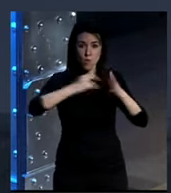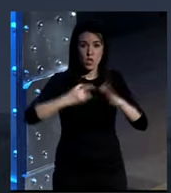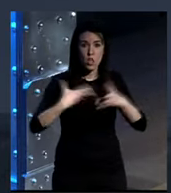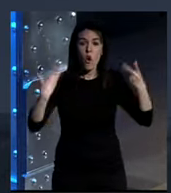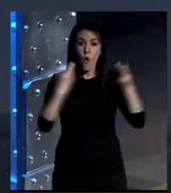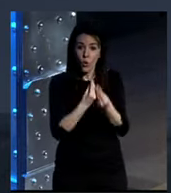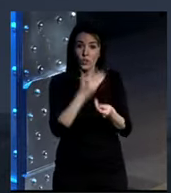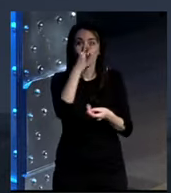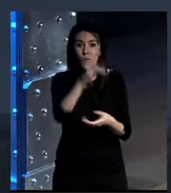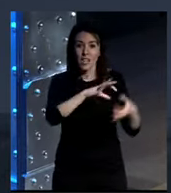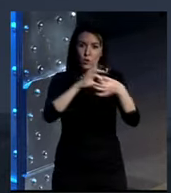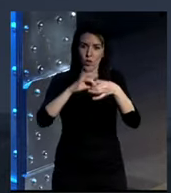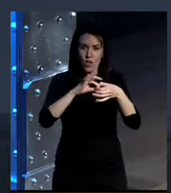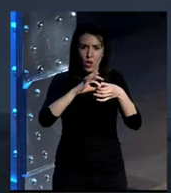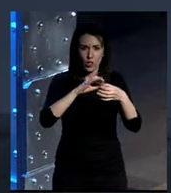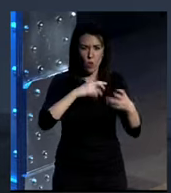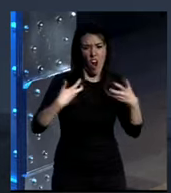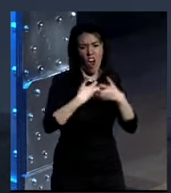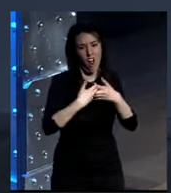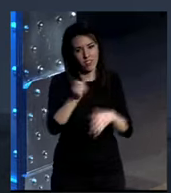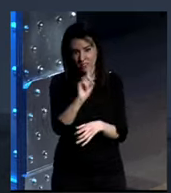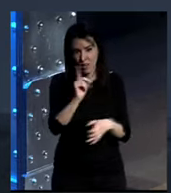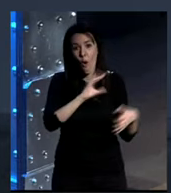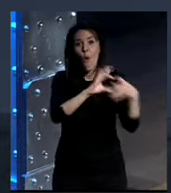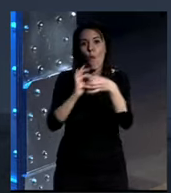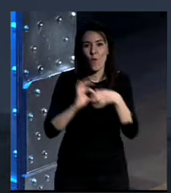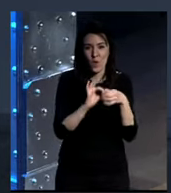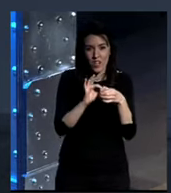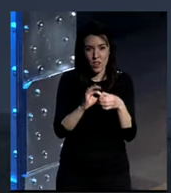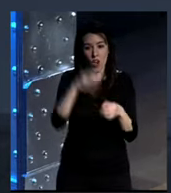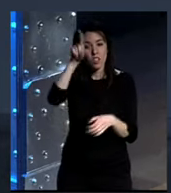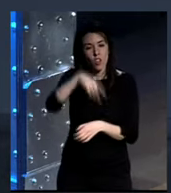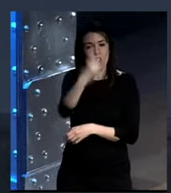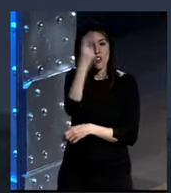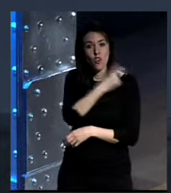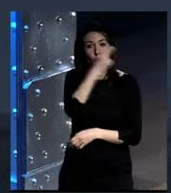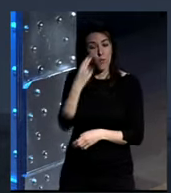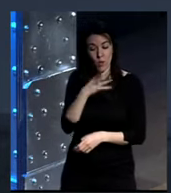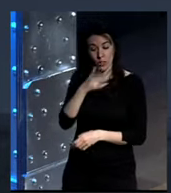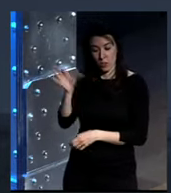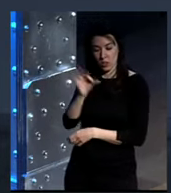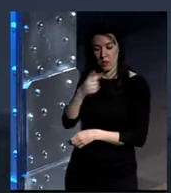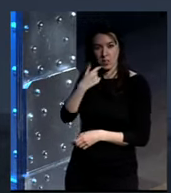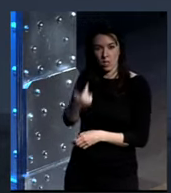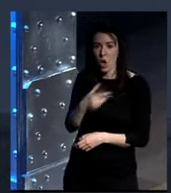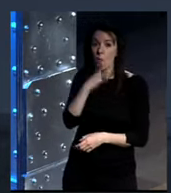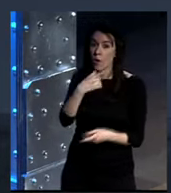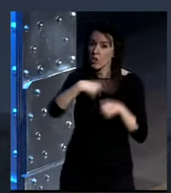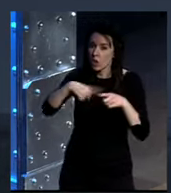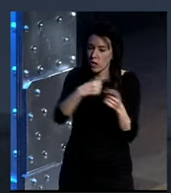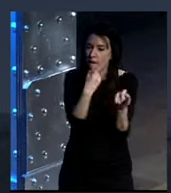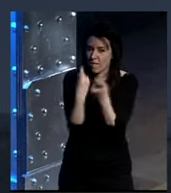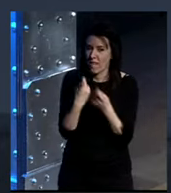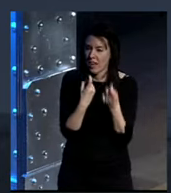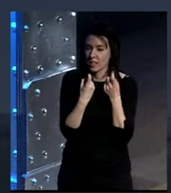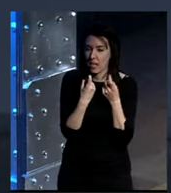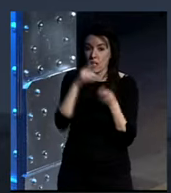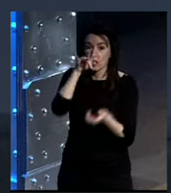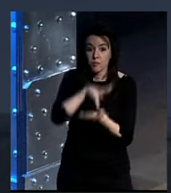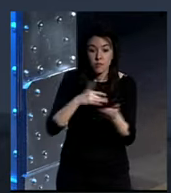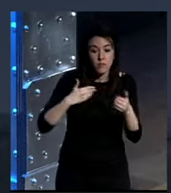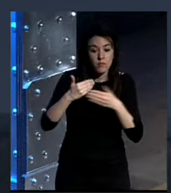unidos, no revueltos, unidos. Ese será también mi compromiso ante Sebastián, porque era una de las cosas que teníamos previsto. En breve empezarán a